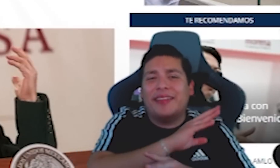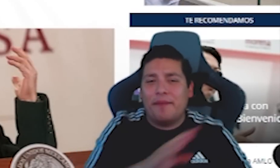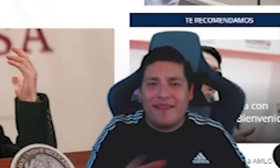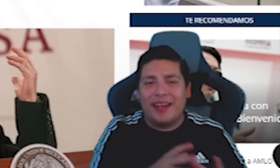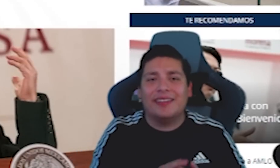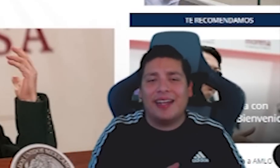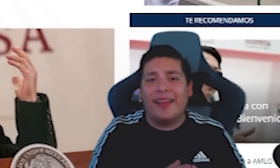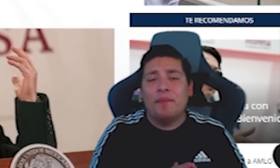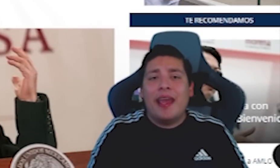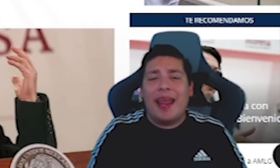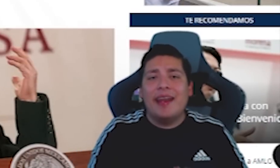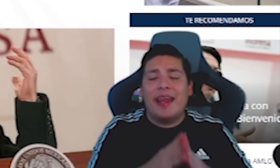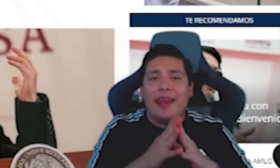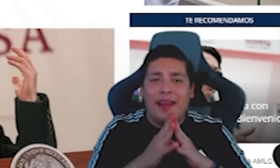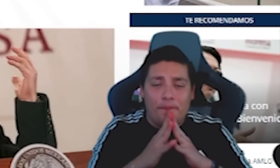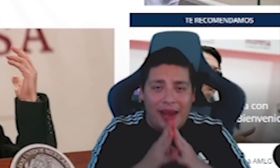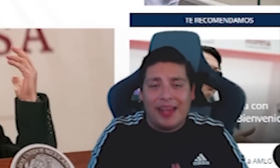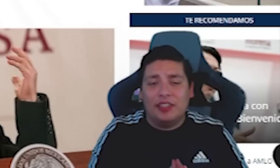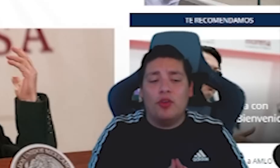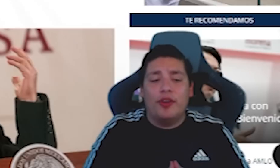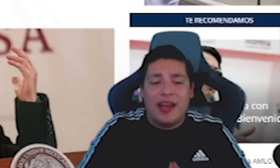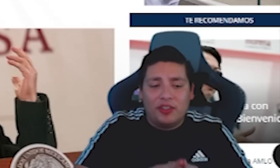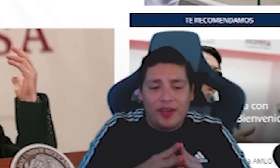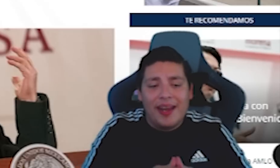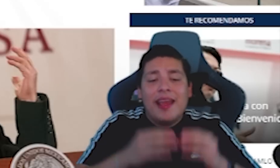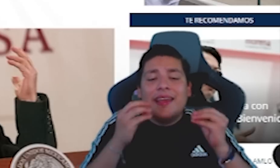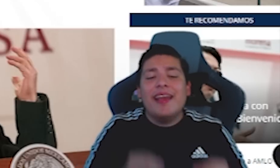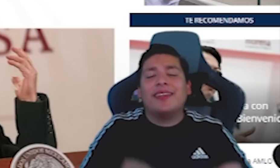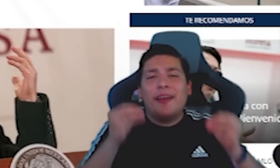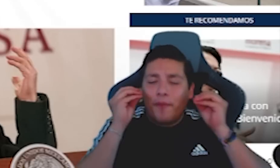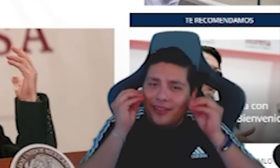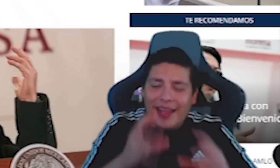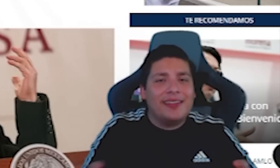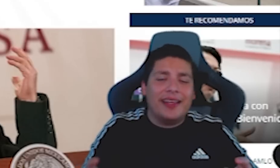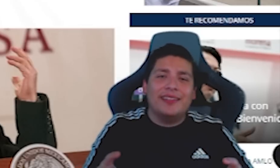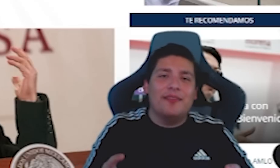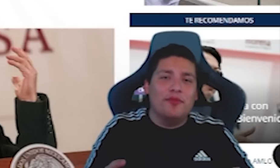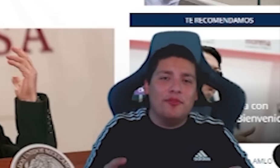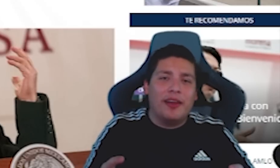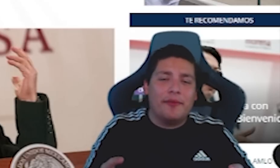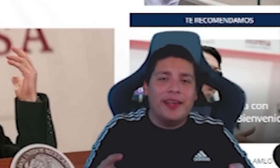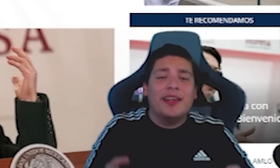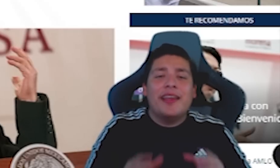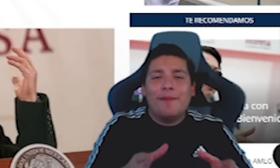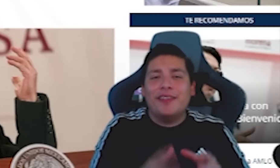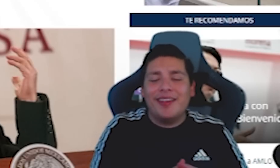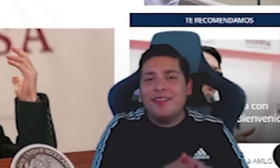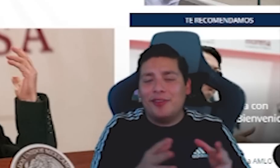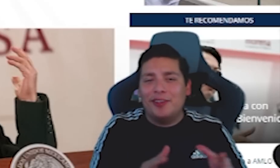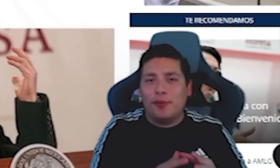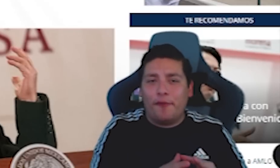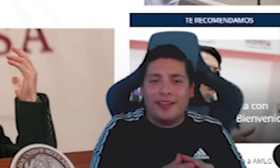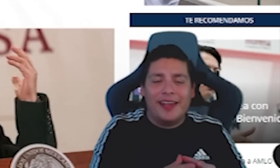exhibida, una tremenda arrastrada en Palacio Nacional. Y es que pues este es el mundo al revés, y